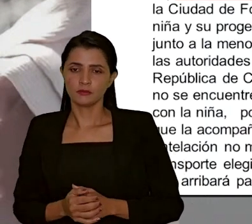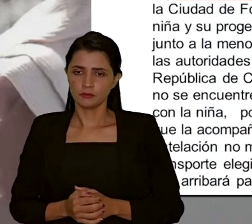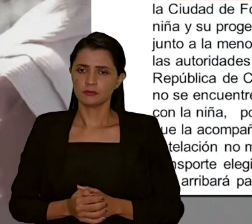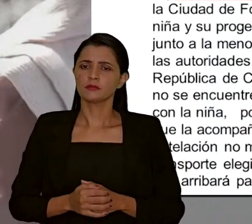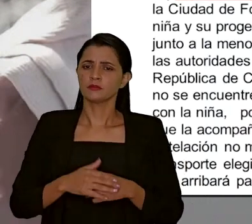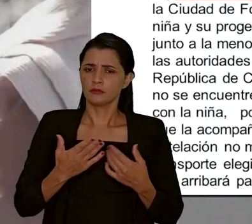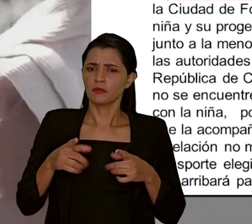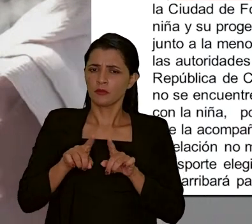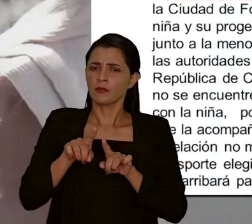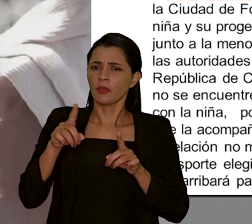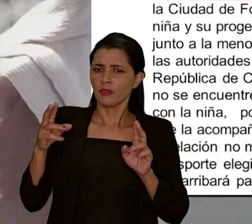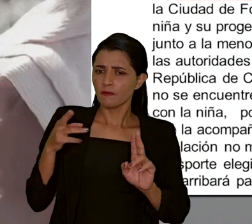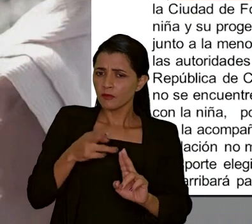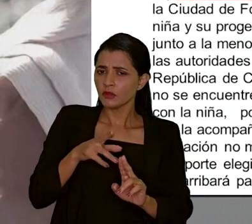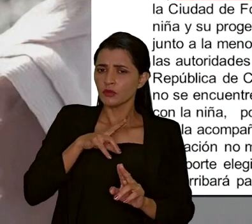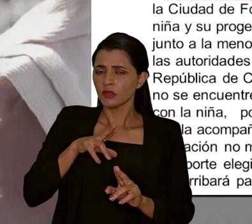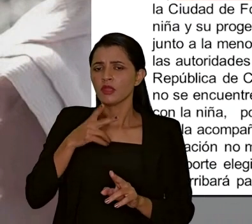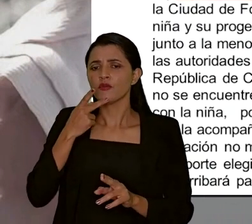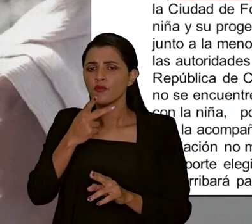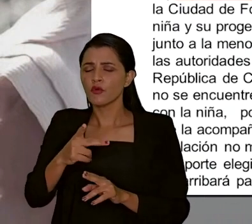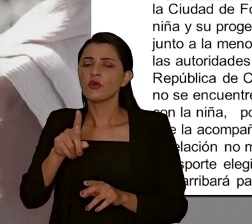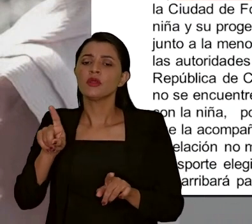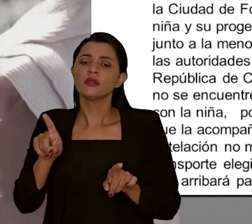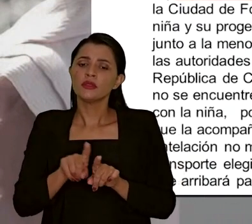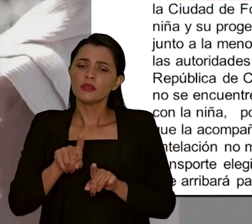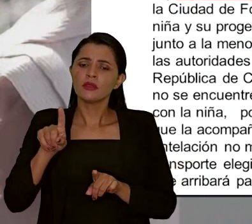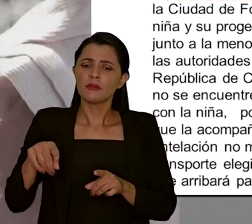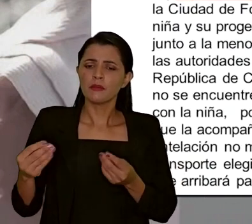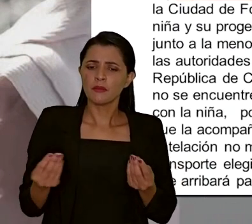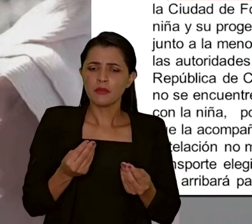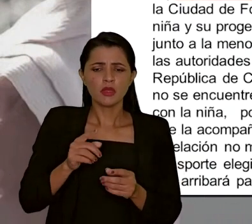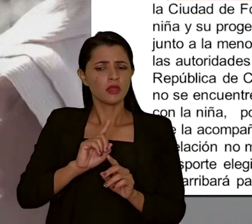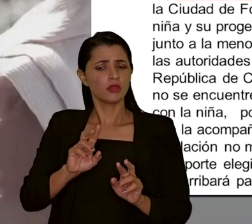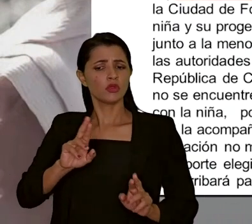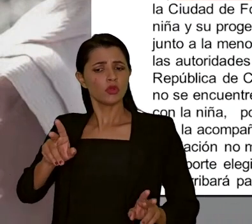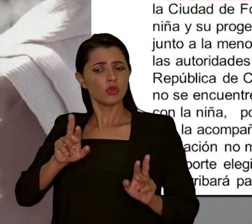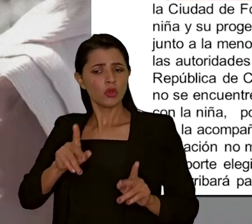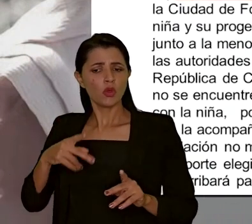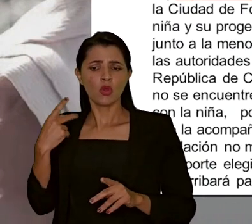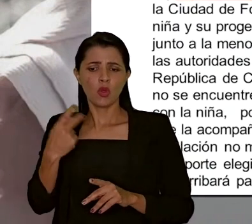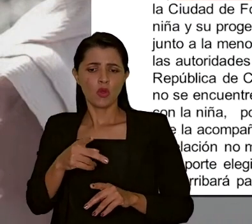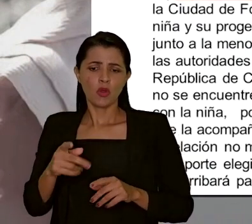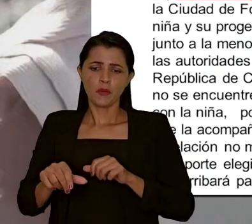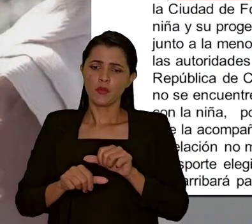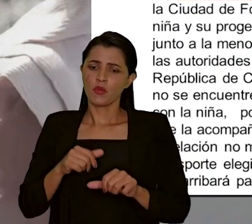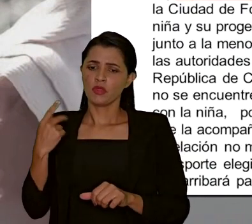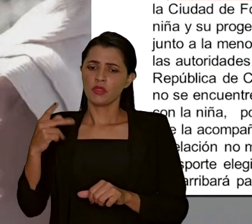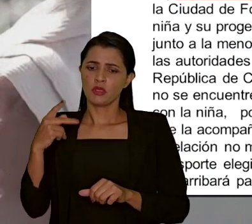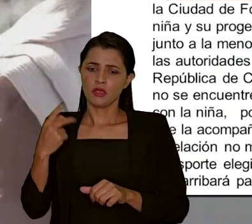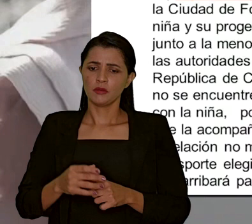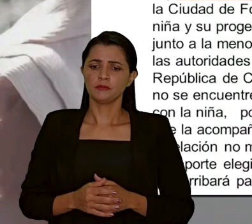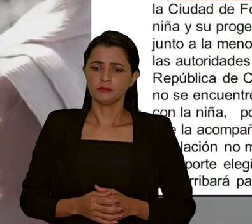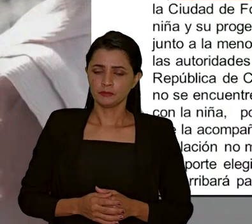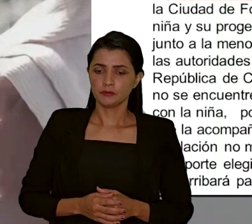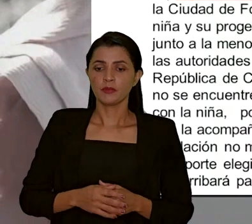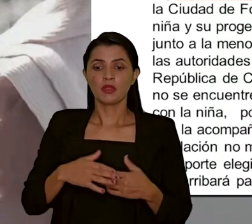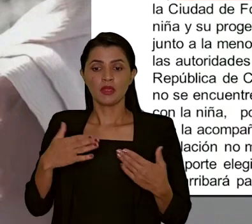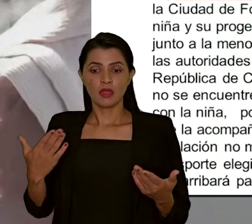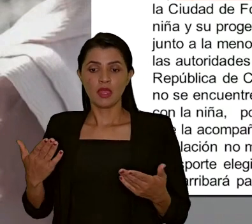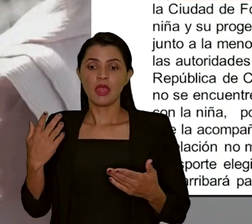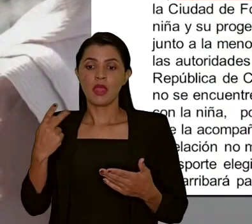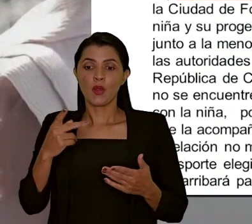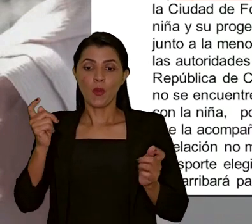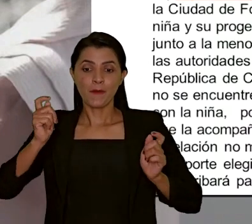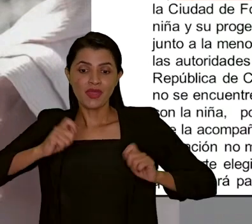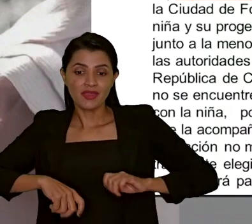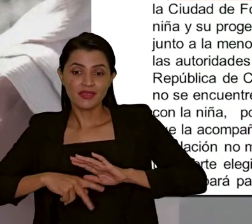acompañe. El progenitor notificará con una antelación no menor de 7 días el medio de transporte elegido, así como el día, hora y